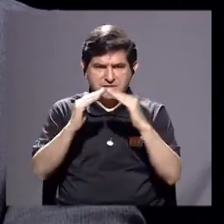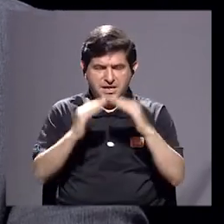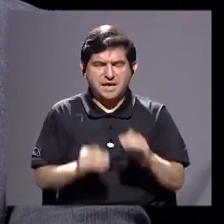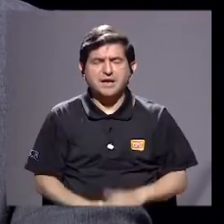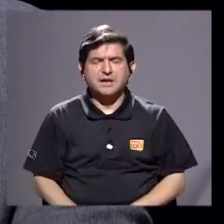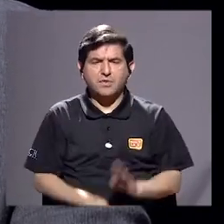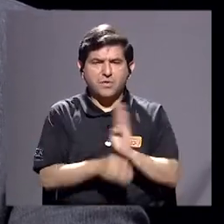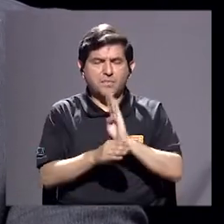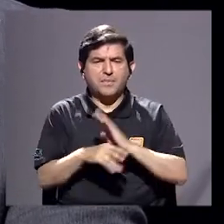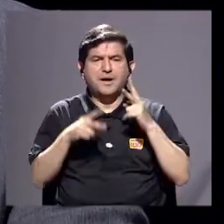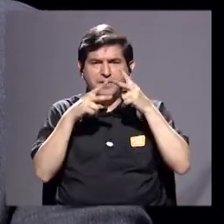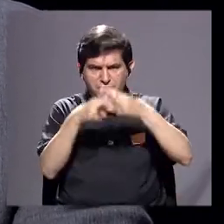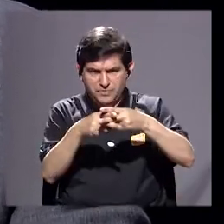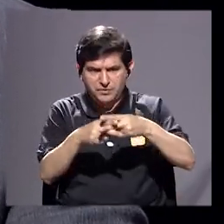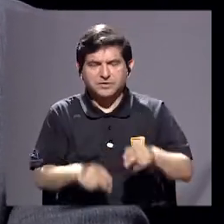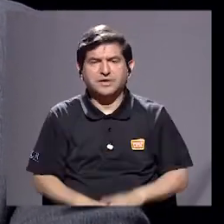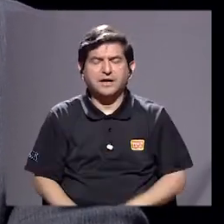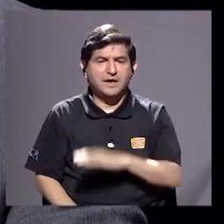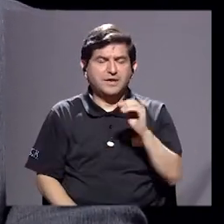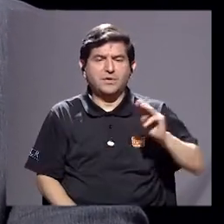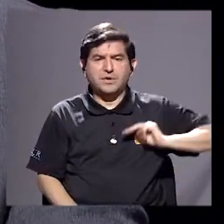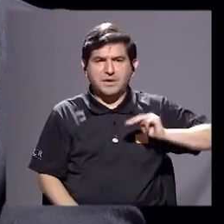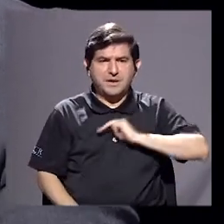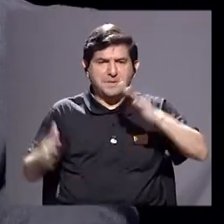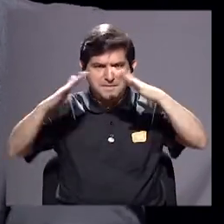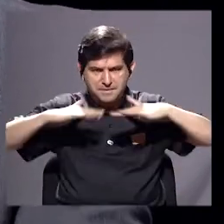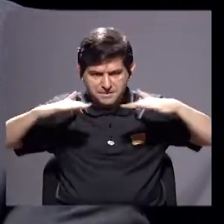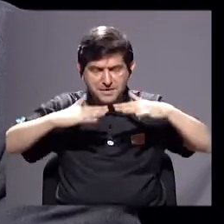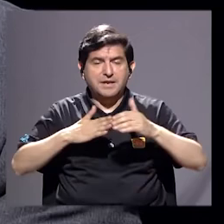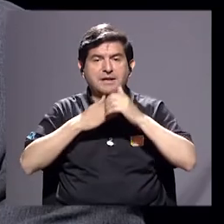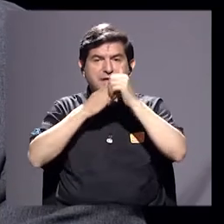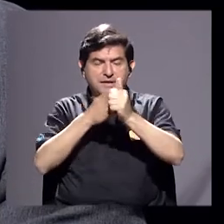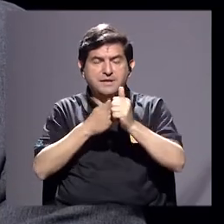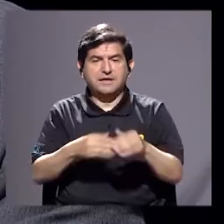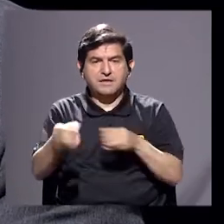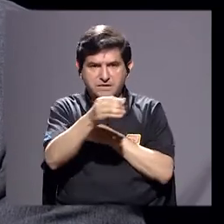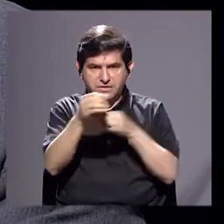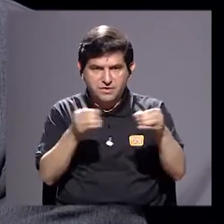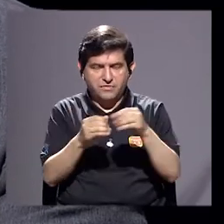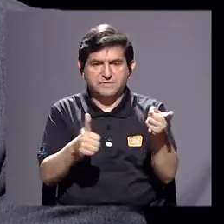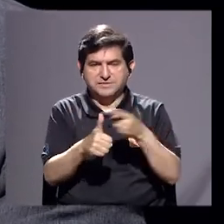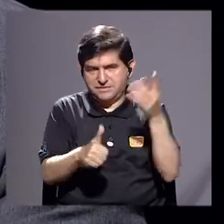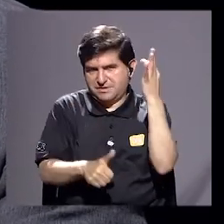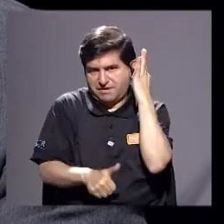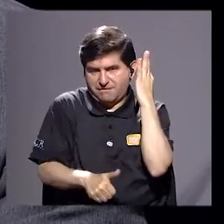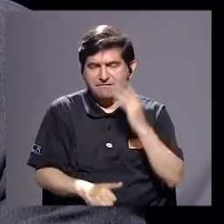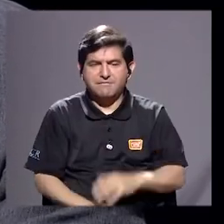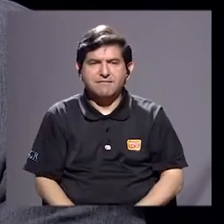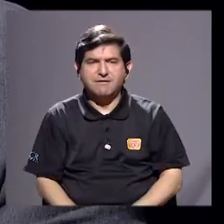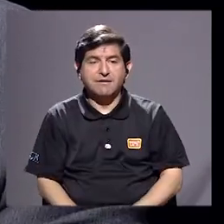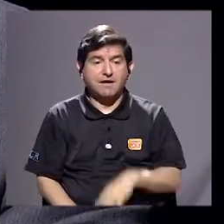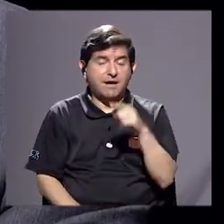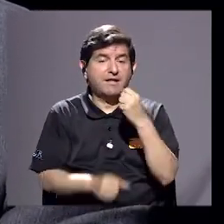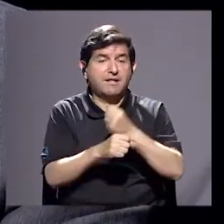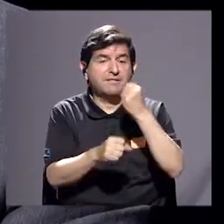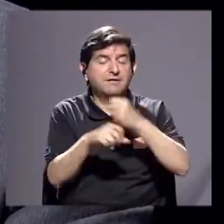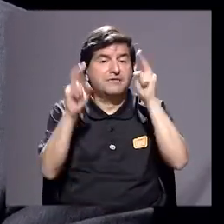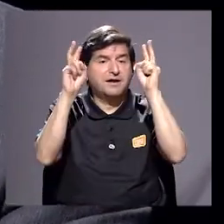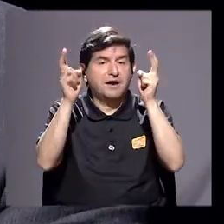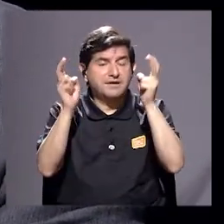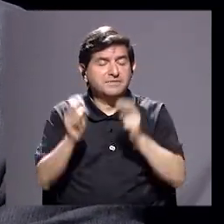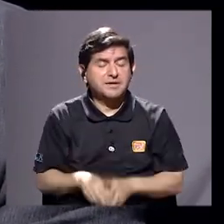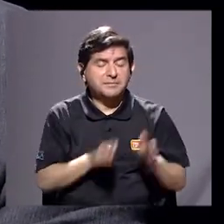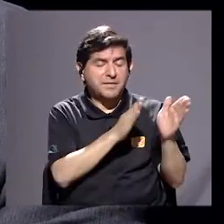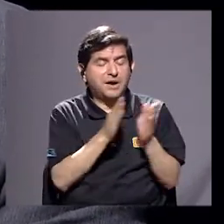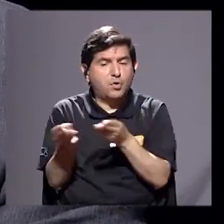y también con el minaet liderados por el despacho de la primera dama donde trabajamos los temas de